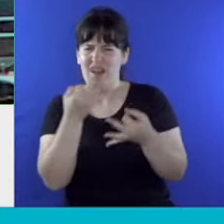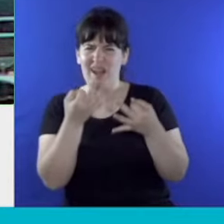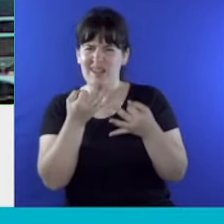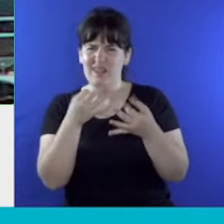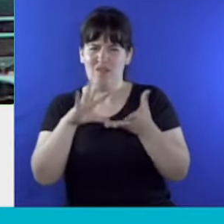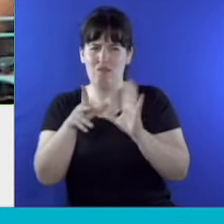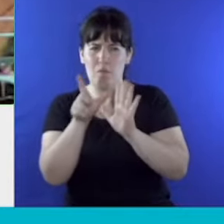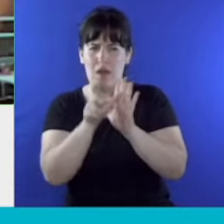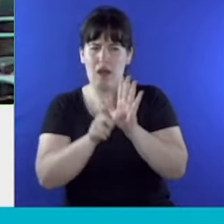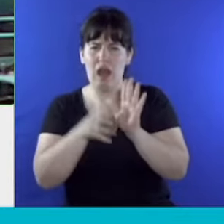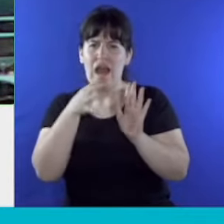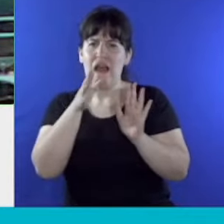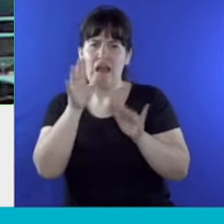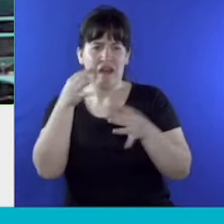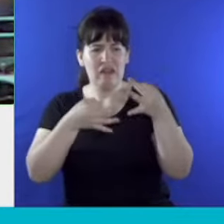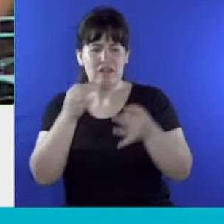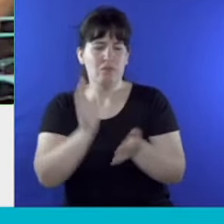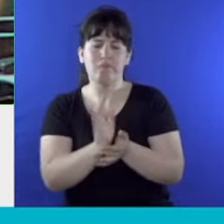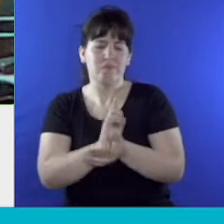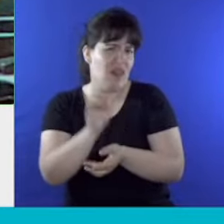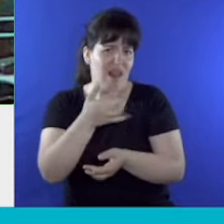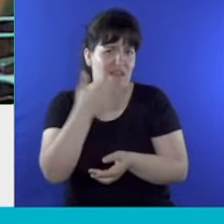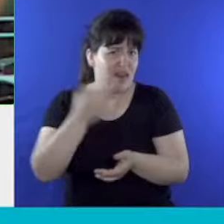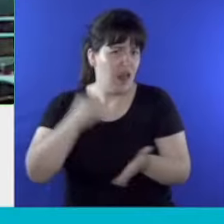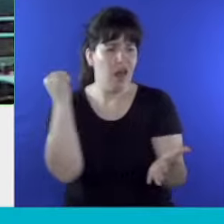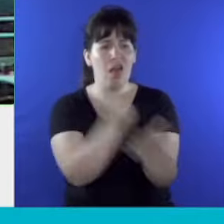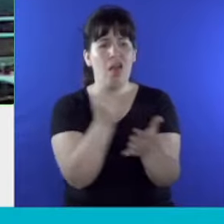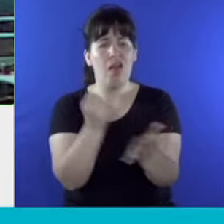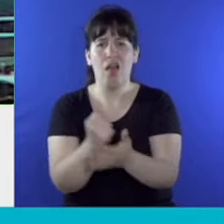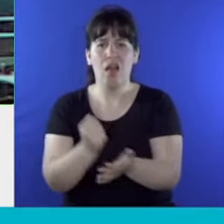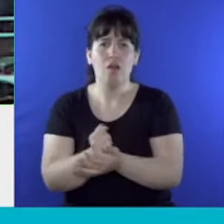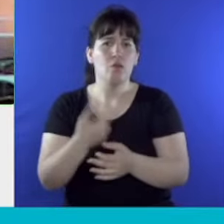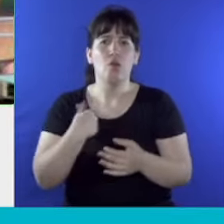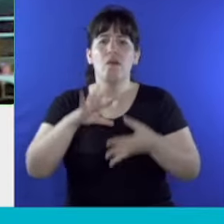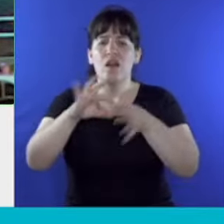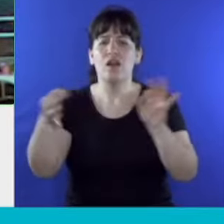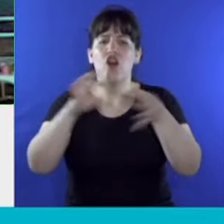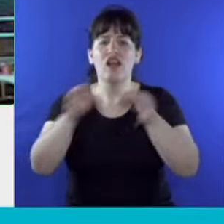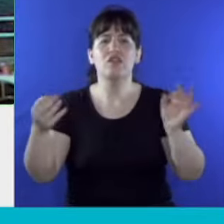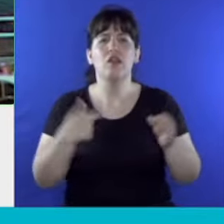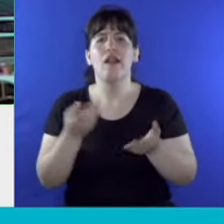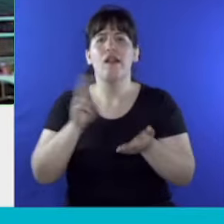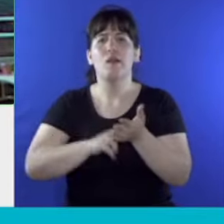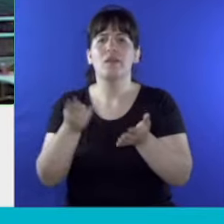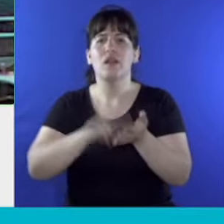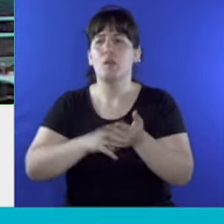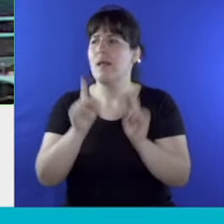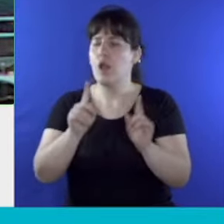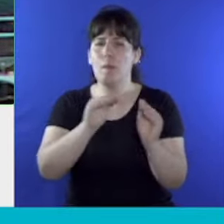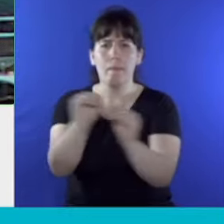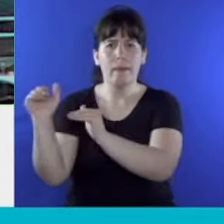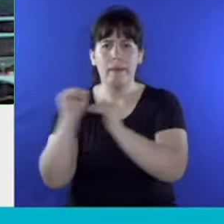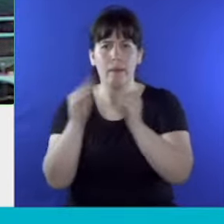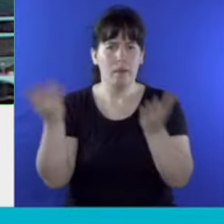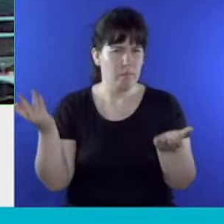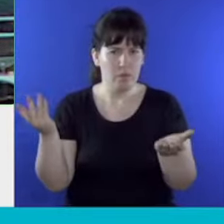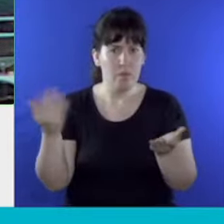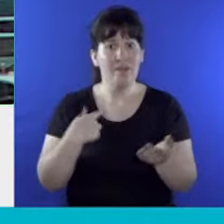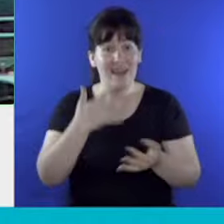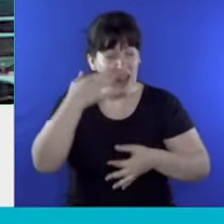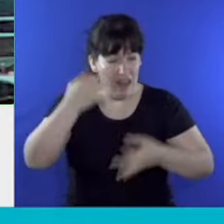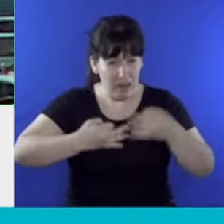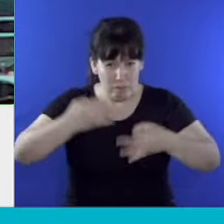categorías de análisis, son meros clichés, es mera reproducción de eslóganes. Porque si lo analizamos, quizá